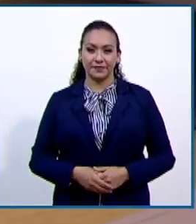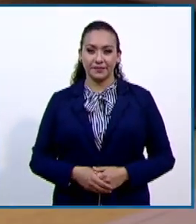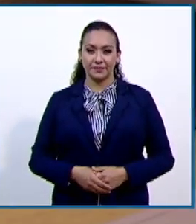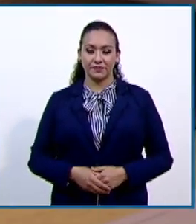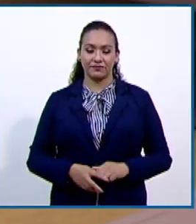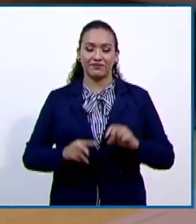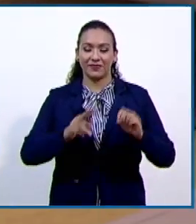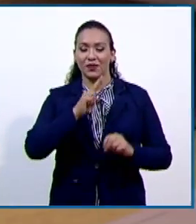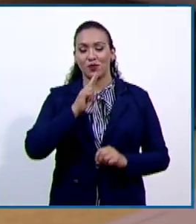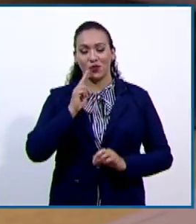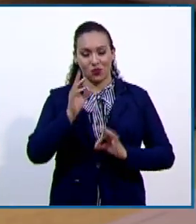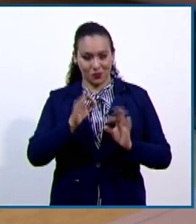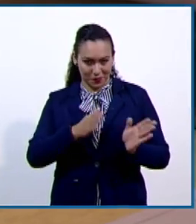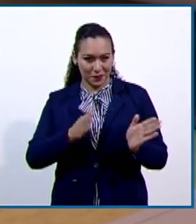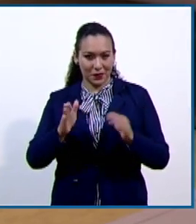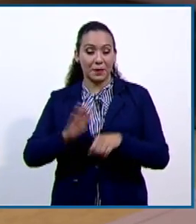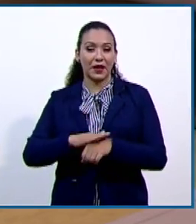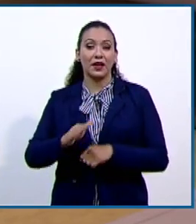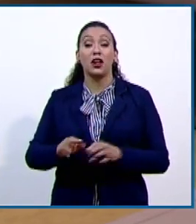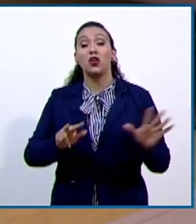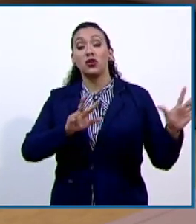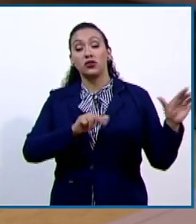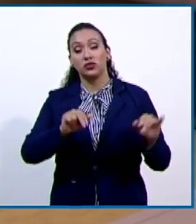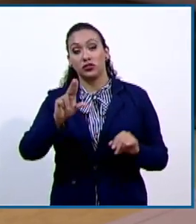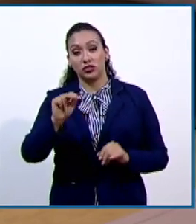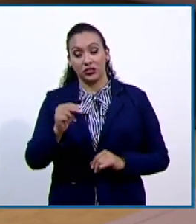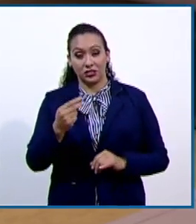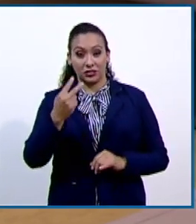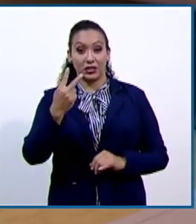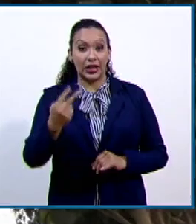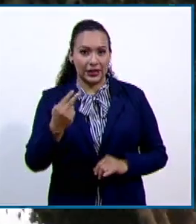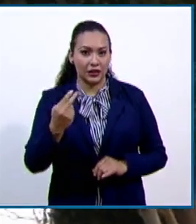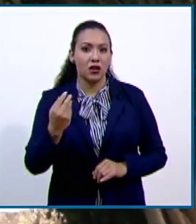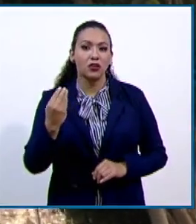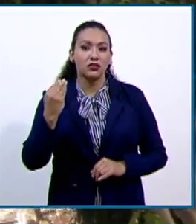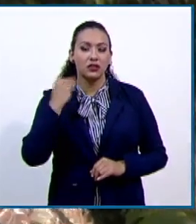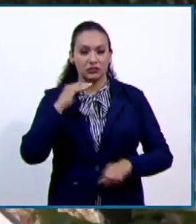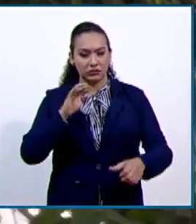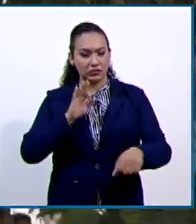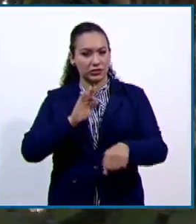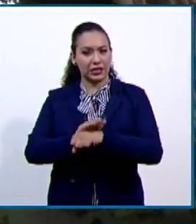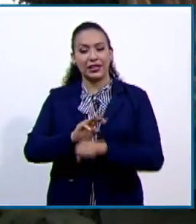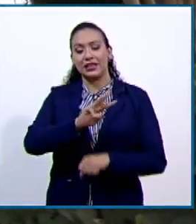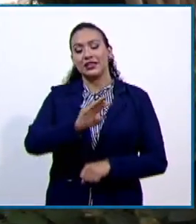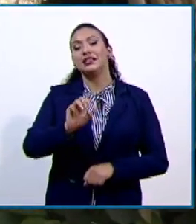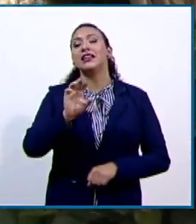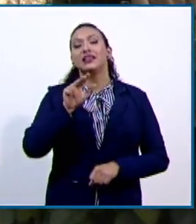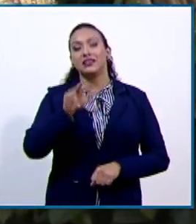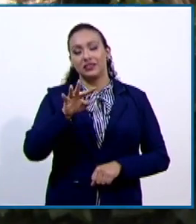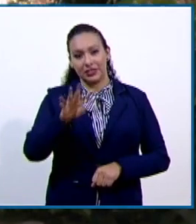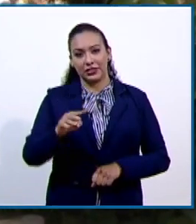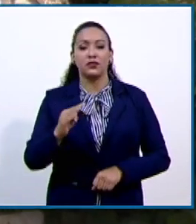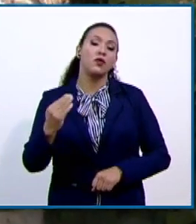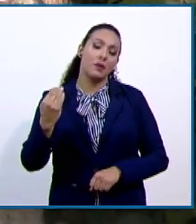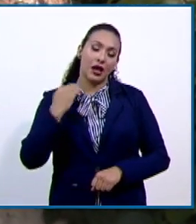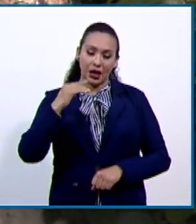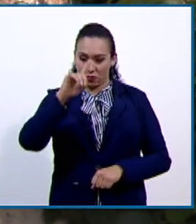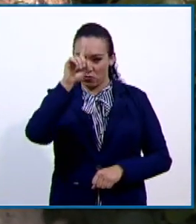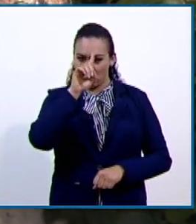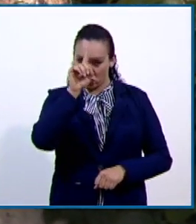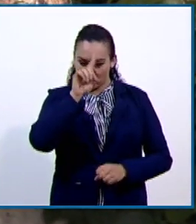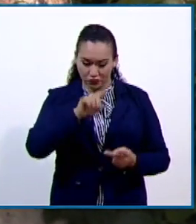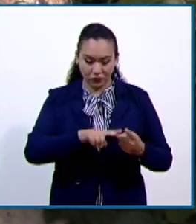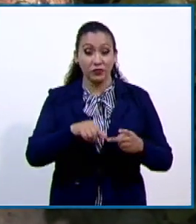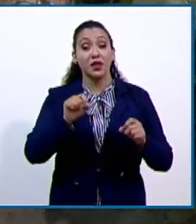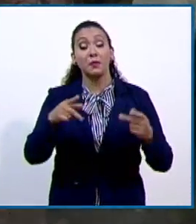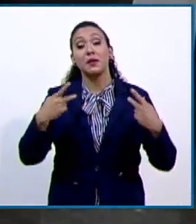En más noticias, los 882 defensores públicos y 319 asesores jurídicos, así como el personal